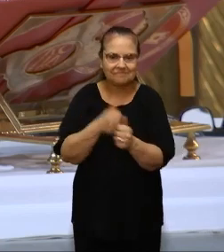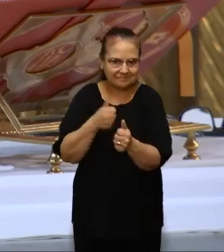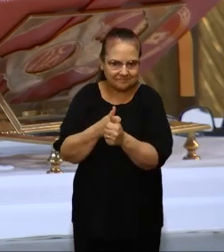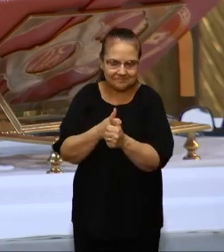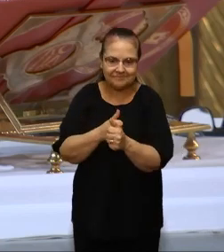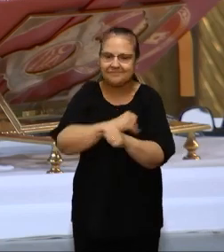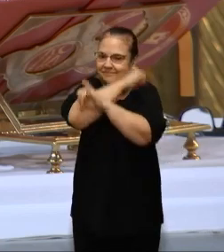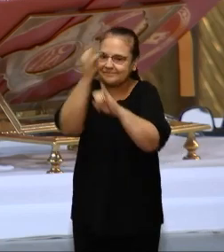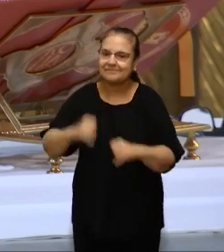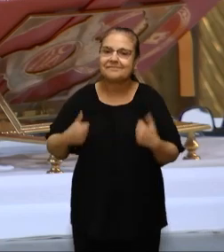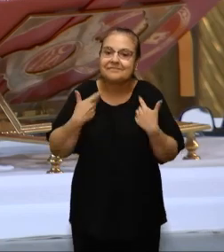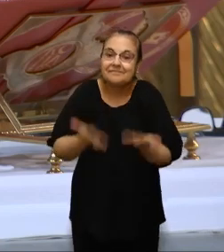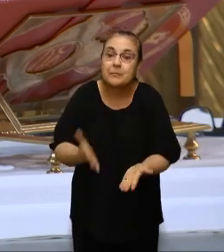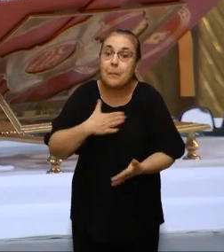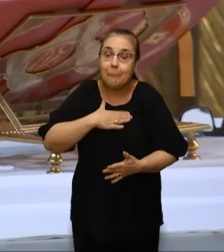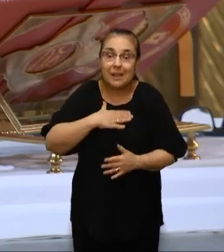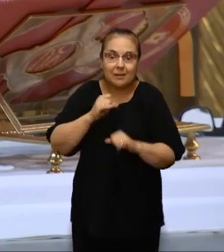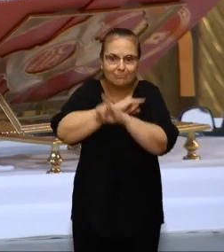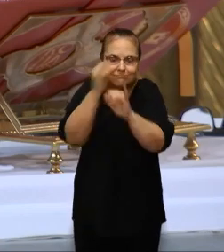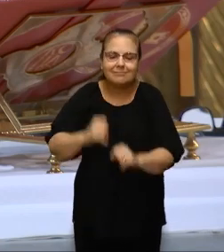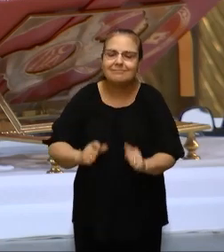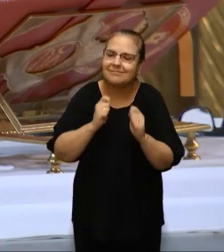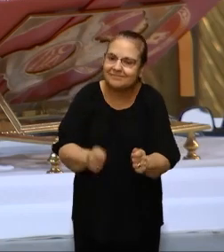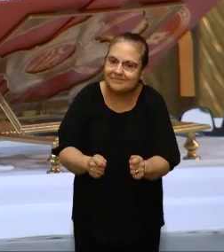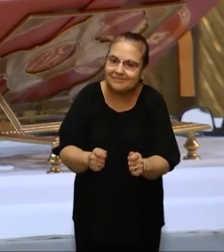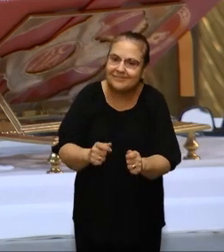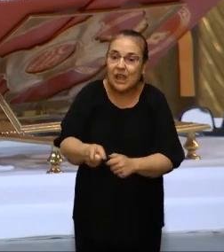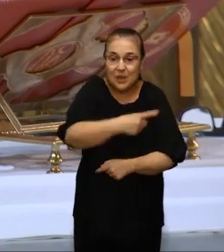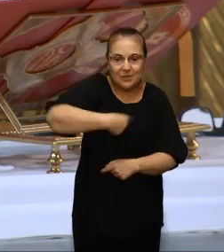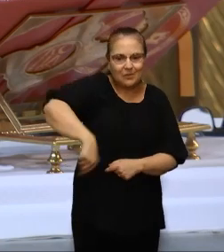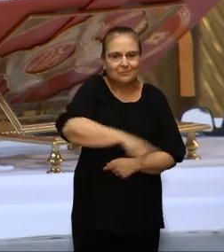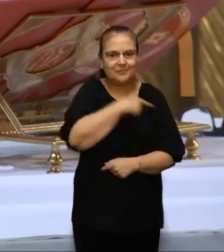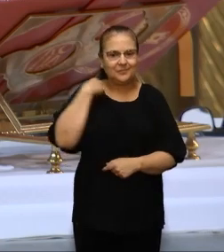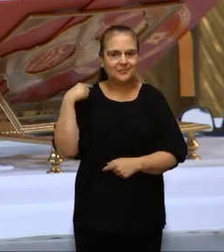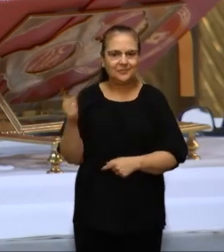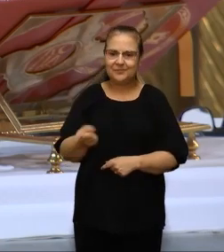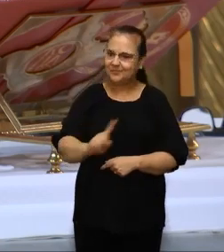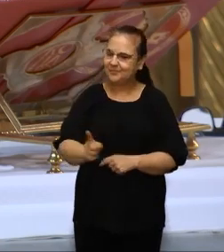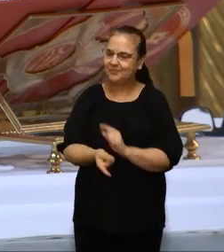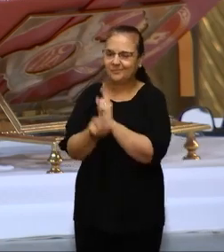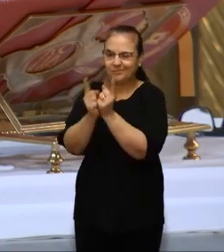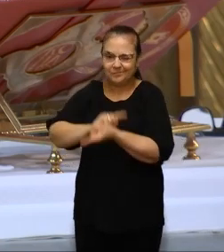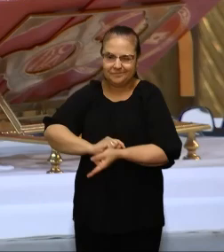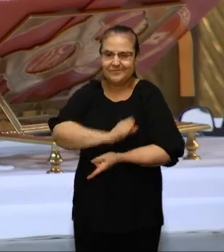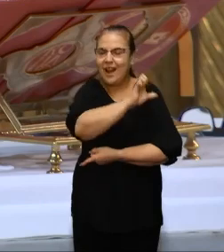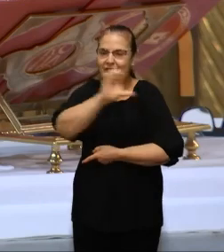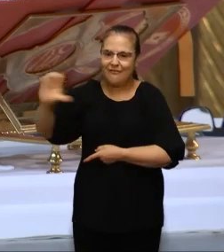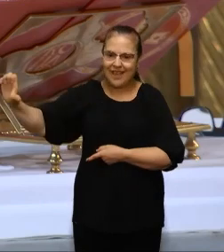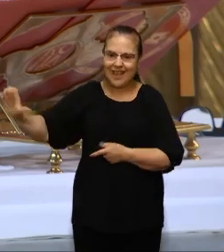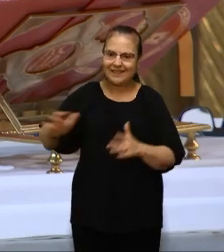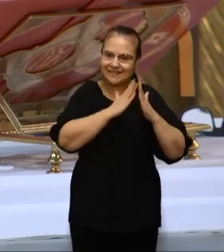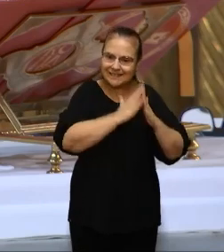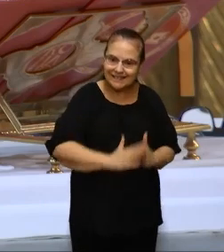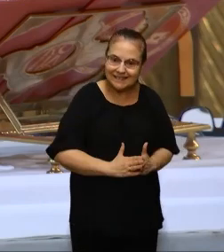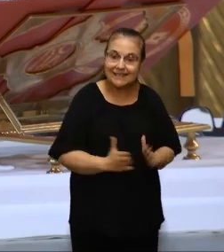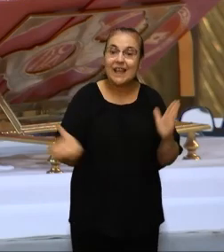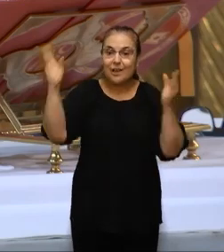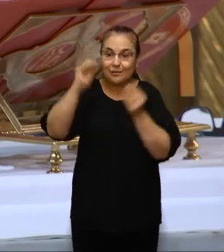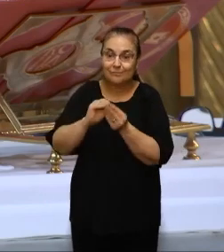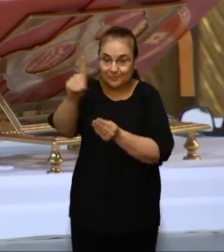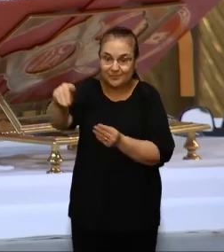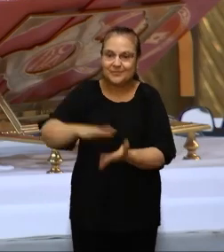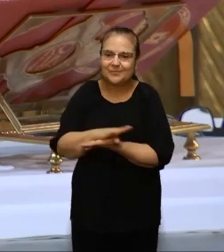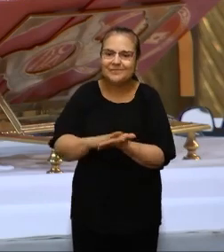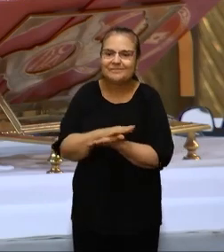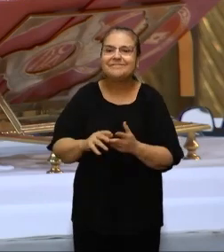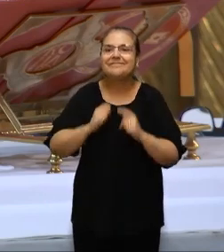a tus apóstoles: la paz os dejo, mi paz os doy. No tengas en cuenta nuestros pecados, sino la fe de tu Iglesia, y conforme